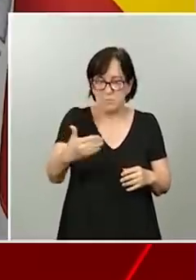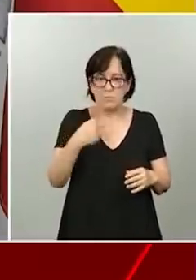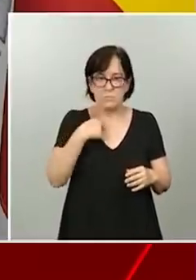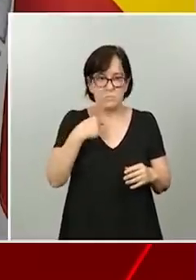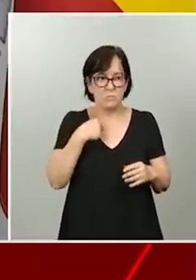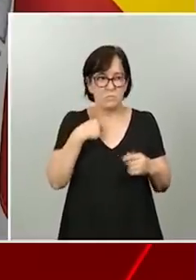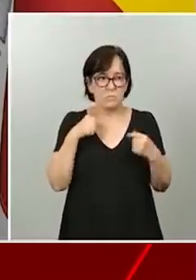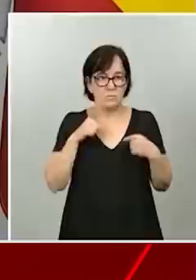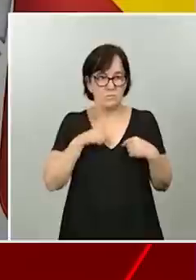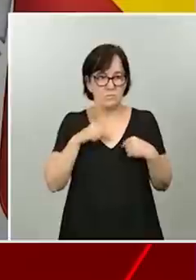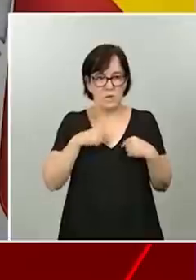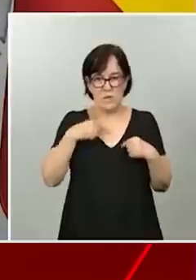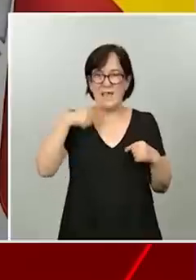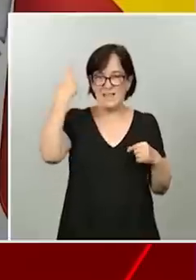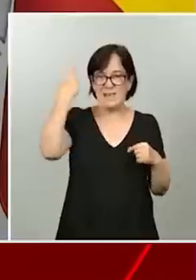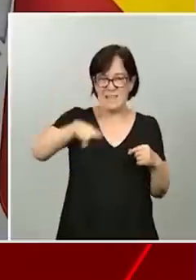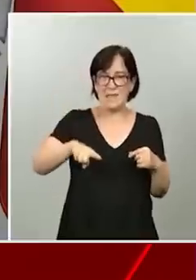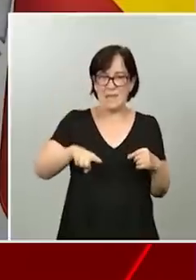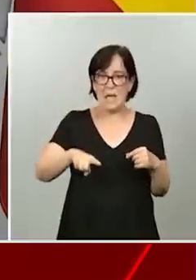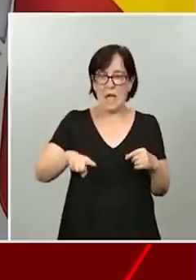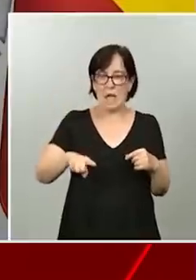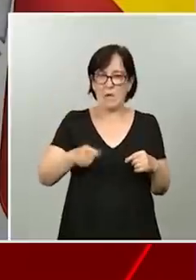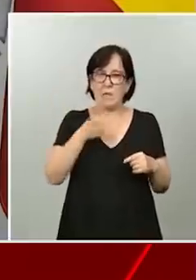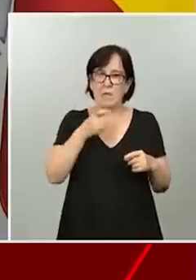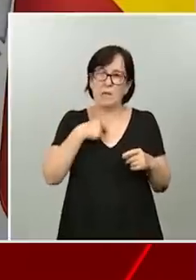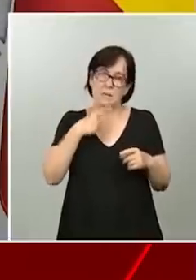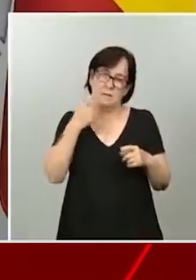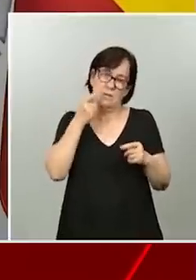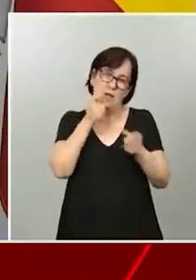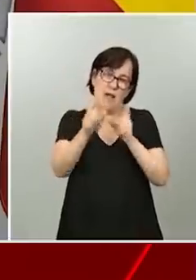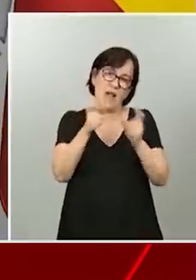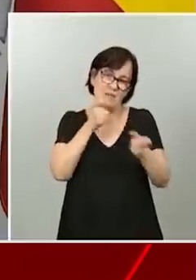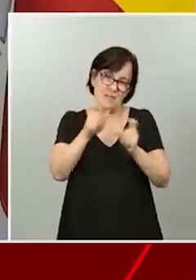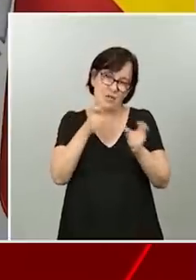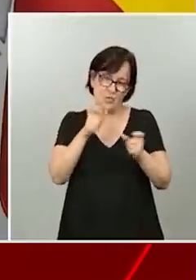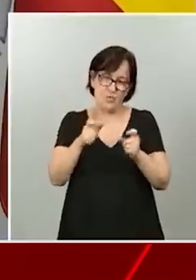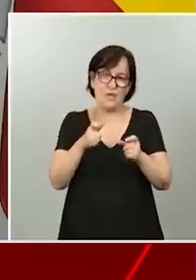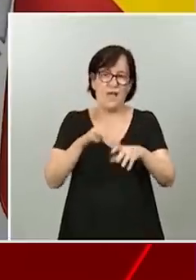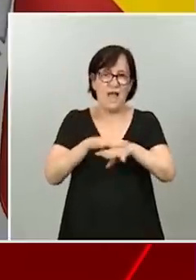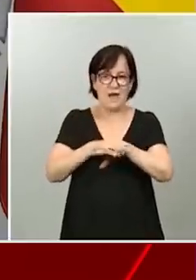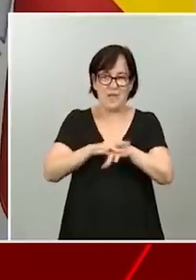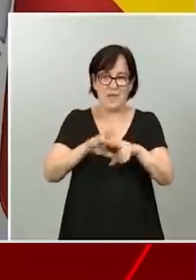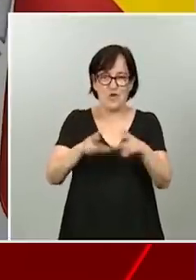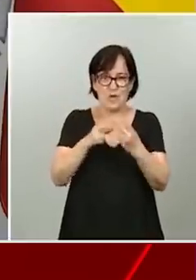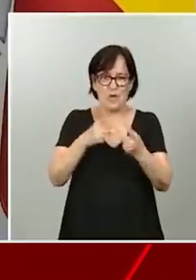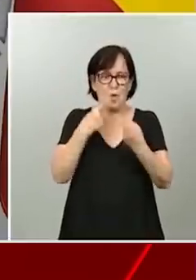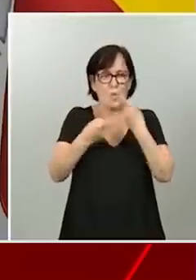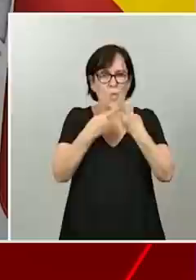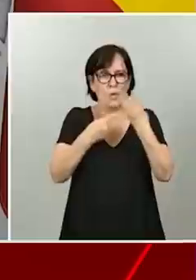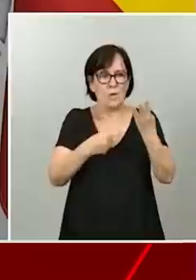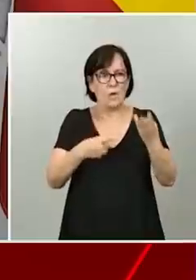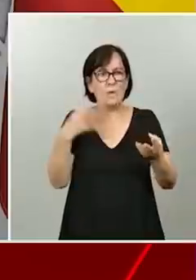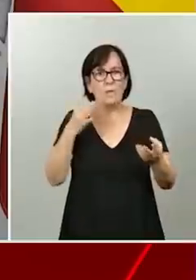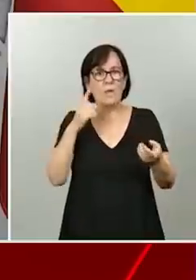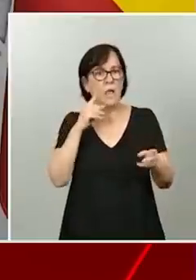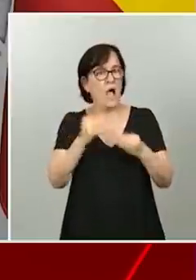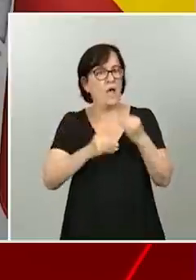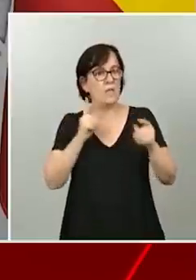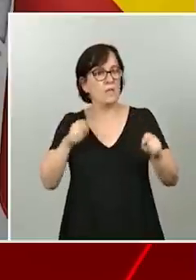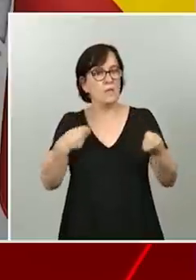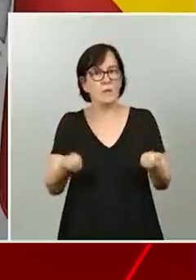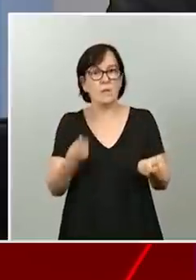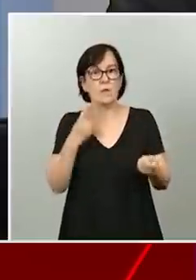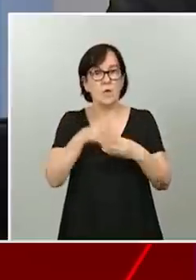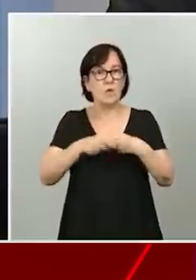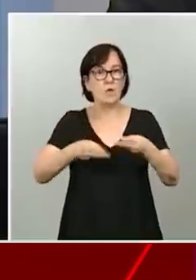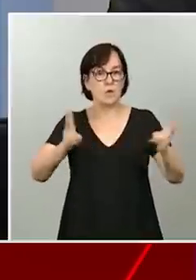Y nada de todo lo que yo estoy citando, ni por lo más remoto, se puede apreciar en un partido como Vox. Vox es un partido plenamente constitucional, es un